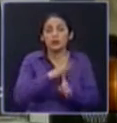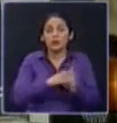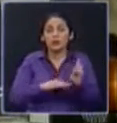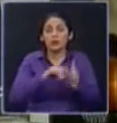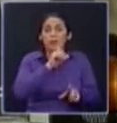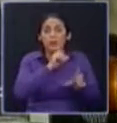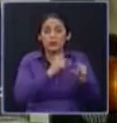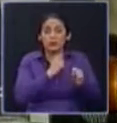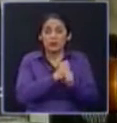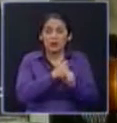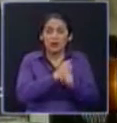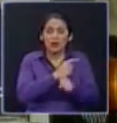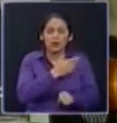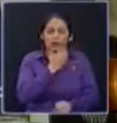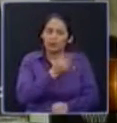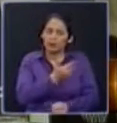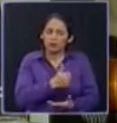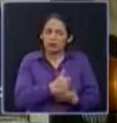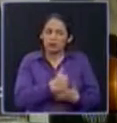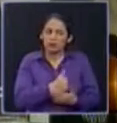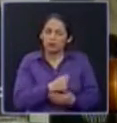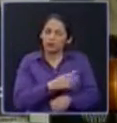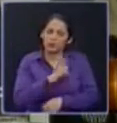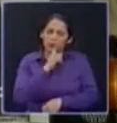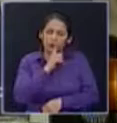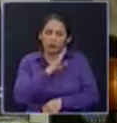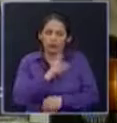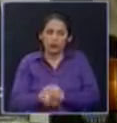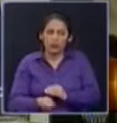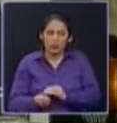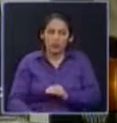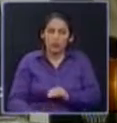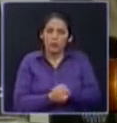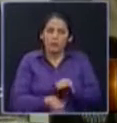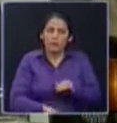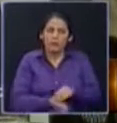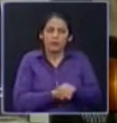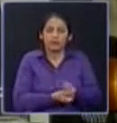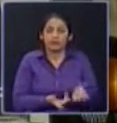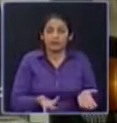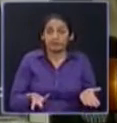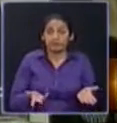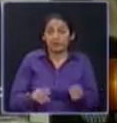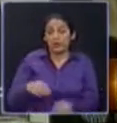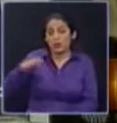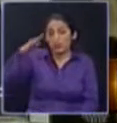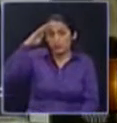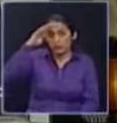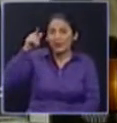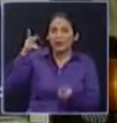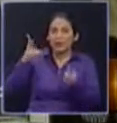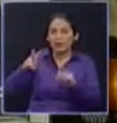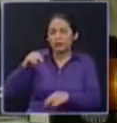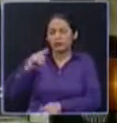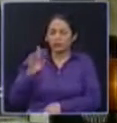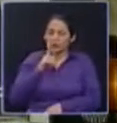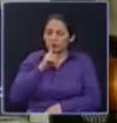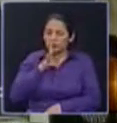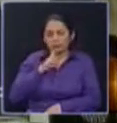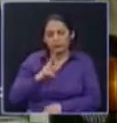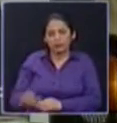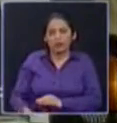den estas guías de movilización, y también se confabularon con los policías que ejercían el control de la